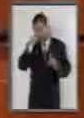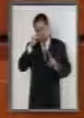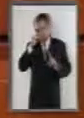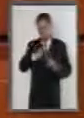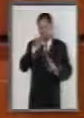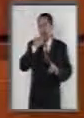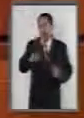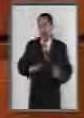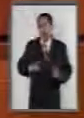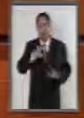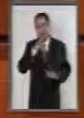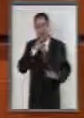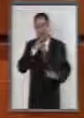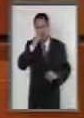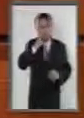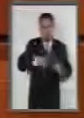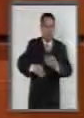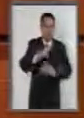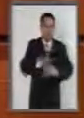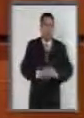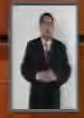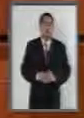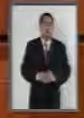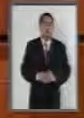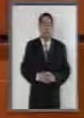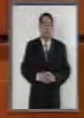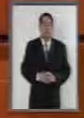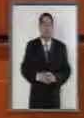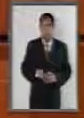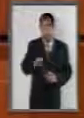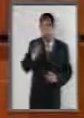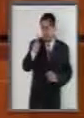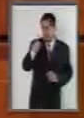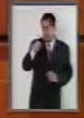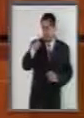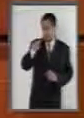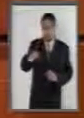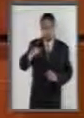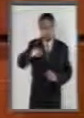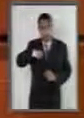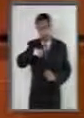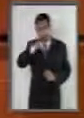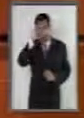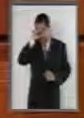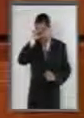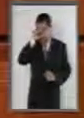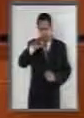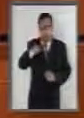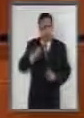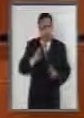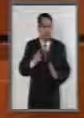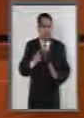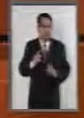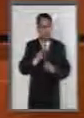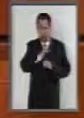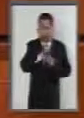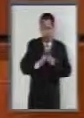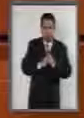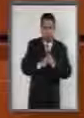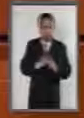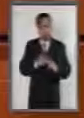y funcional. En Acción Nacional vemos un país que no solamente genera, no genera las tasas